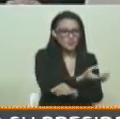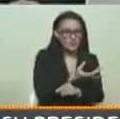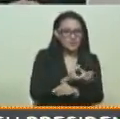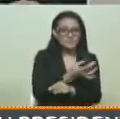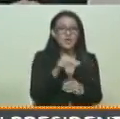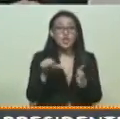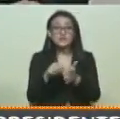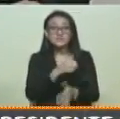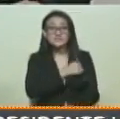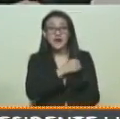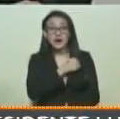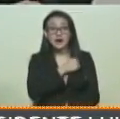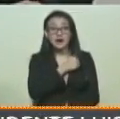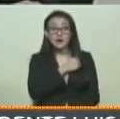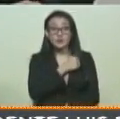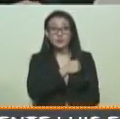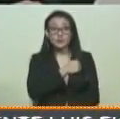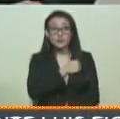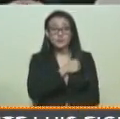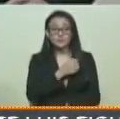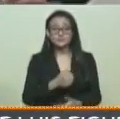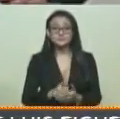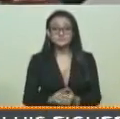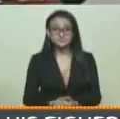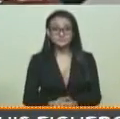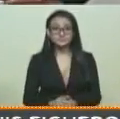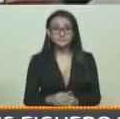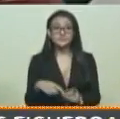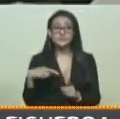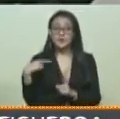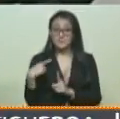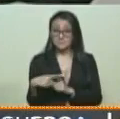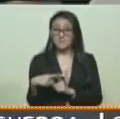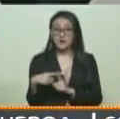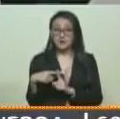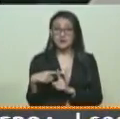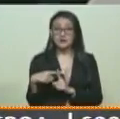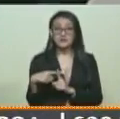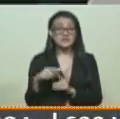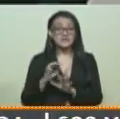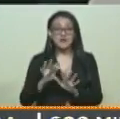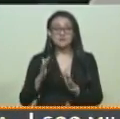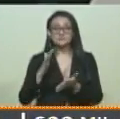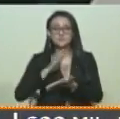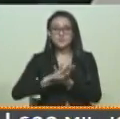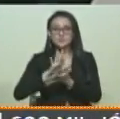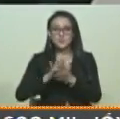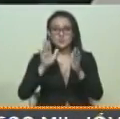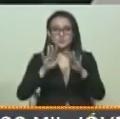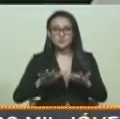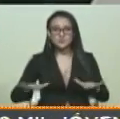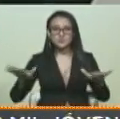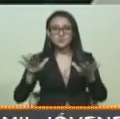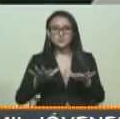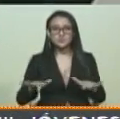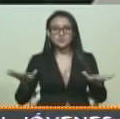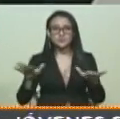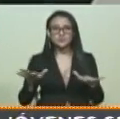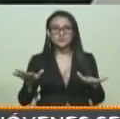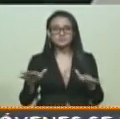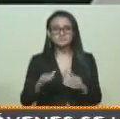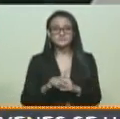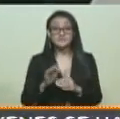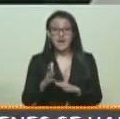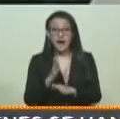del estado Miranda. Y además hemos neutralizado un plan que